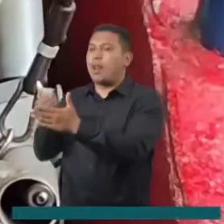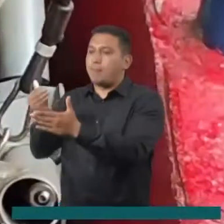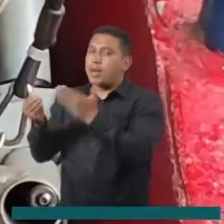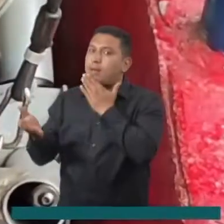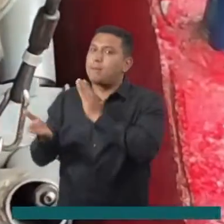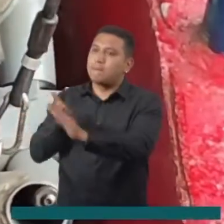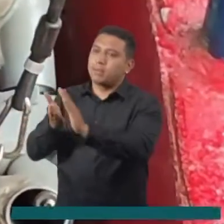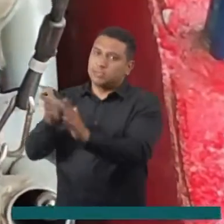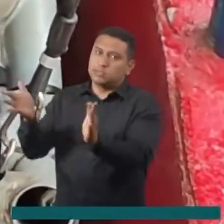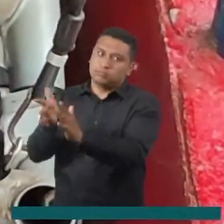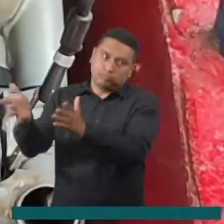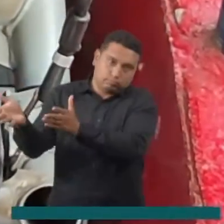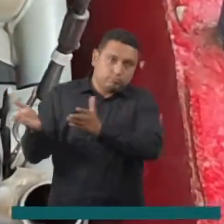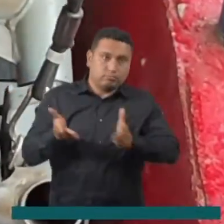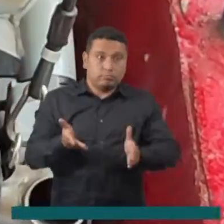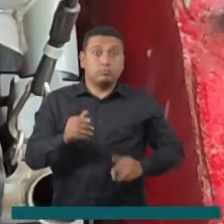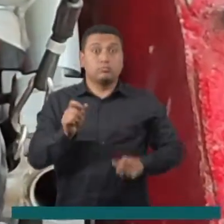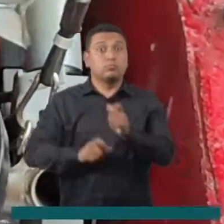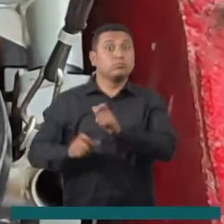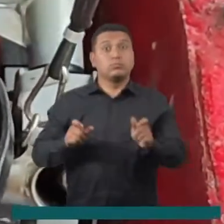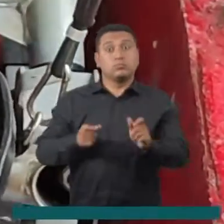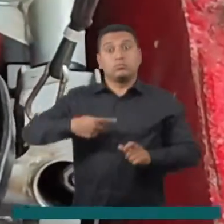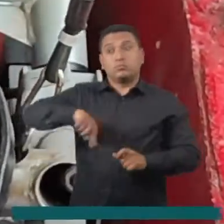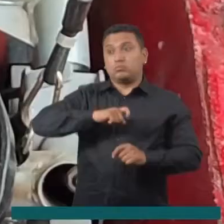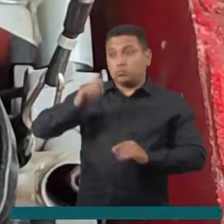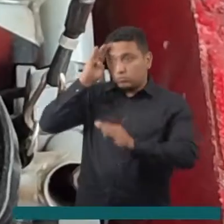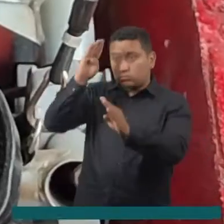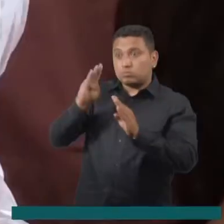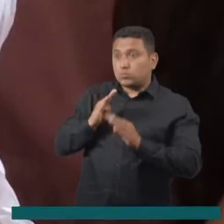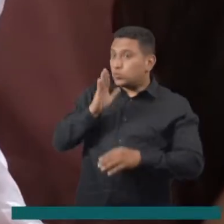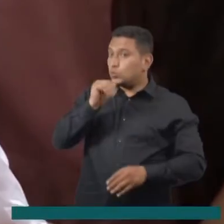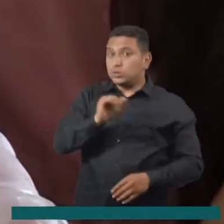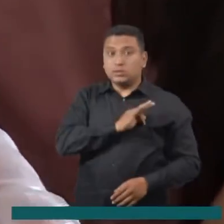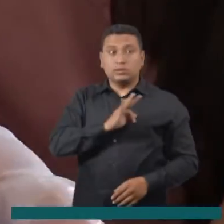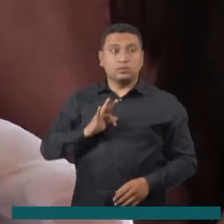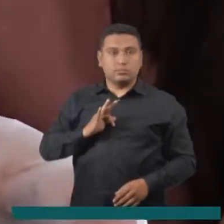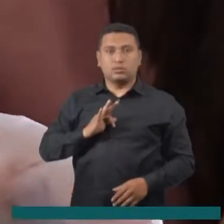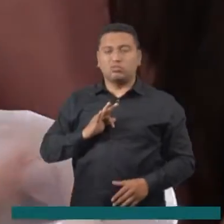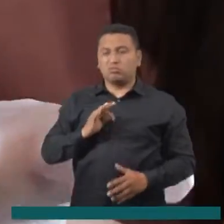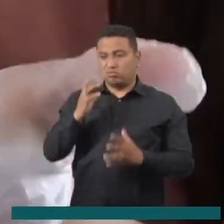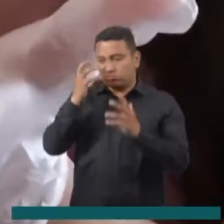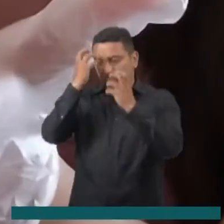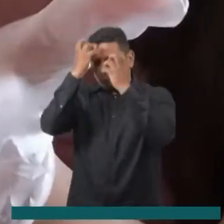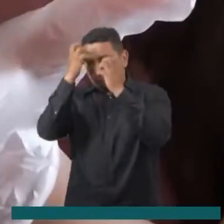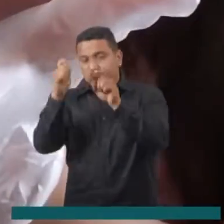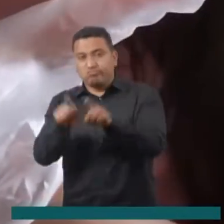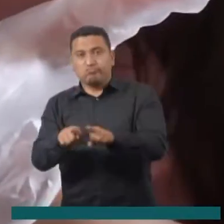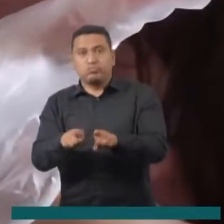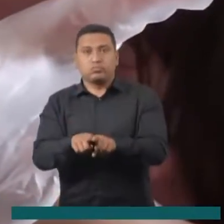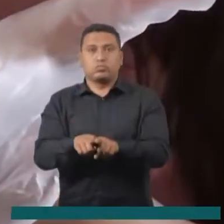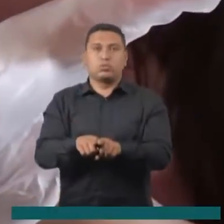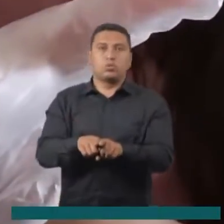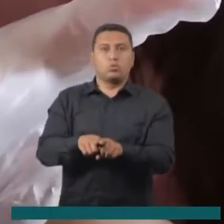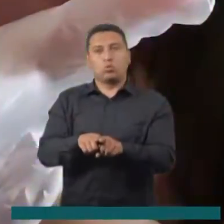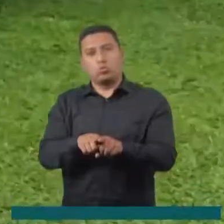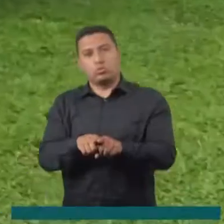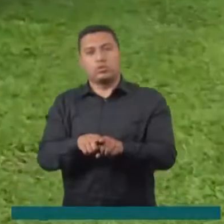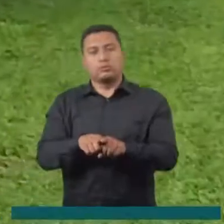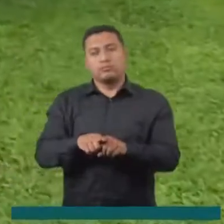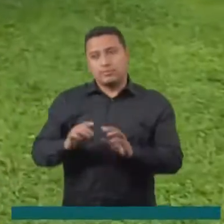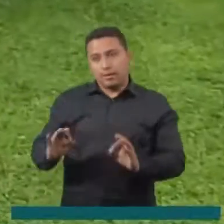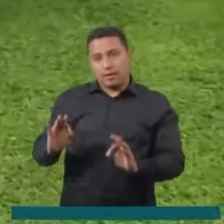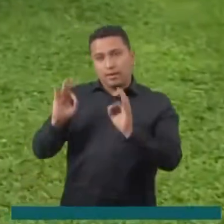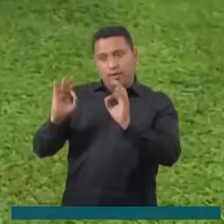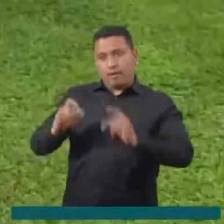autorizados. Las personas que no reciben una correcta estimulación y recuperación terapéutica suelen frustrarse. Para evitar esto y promover una